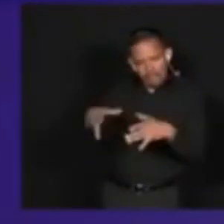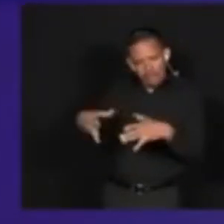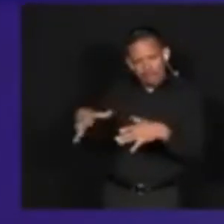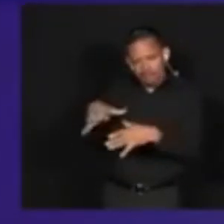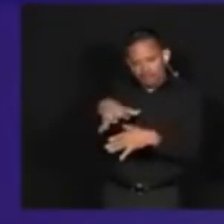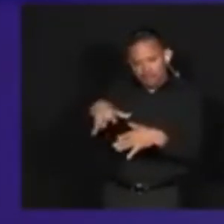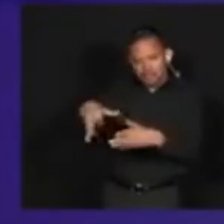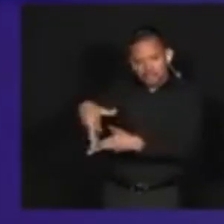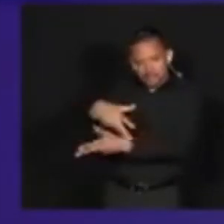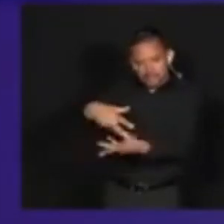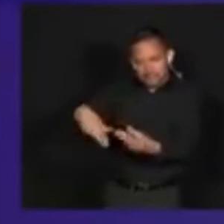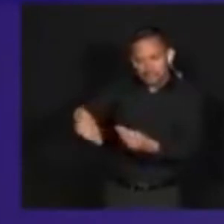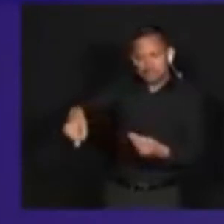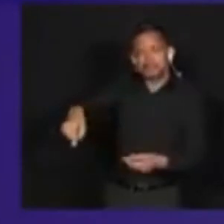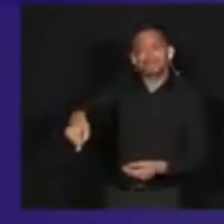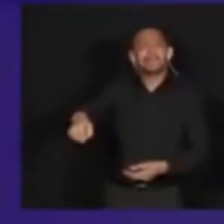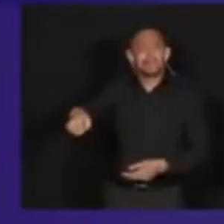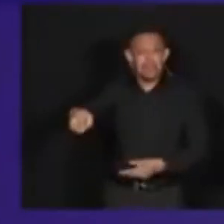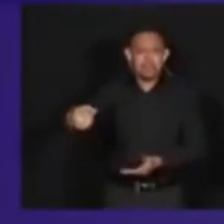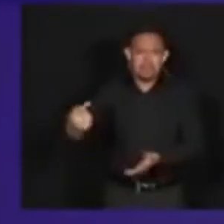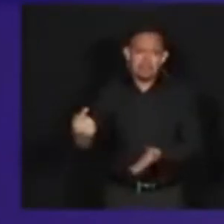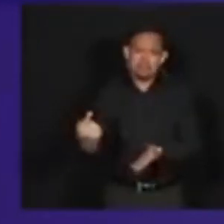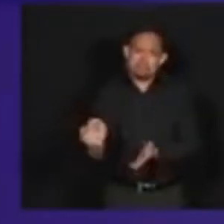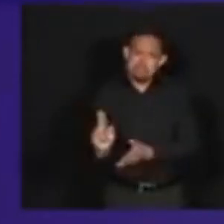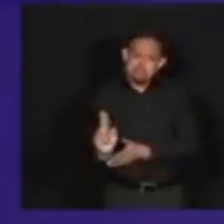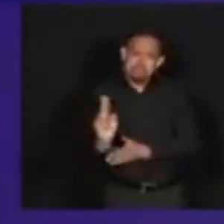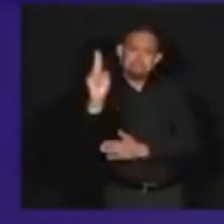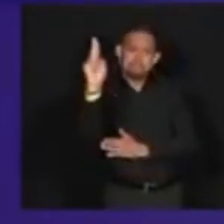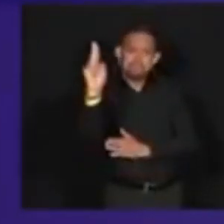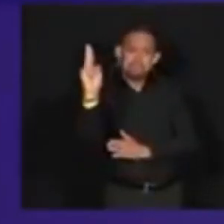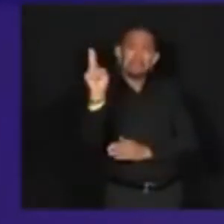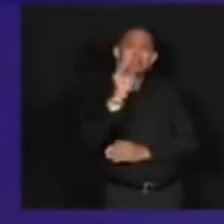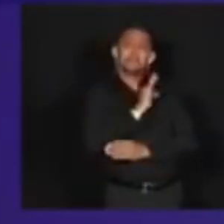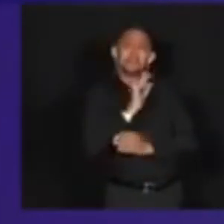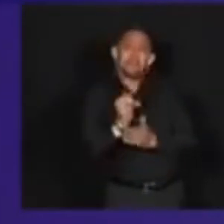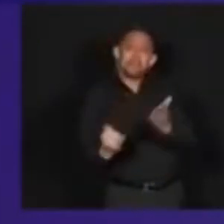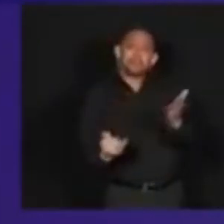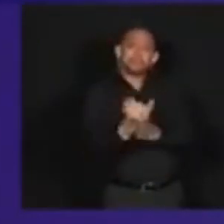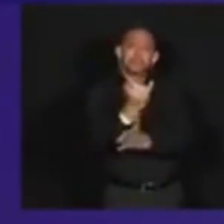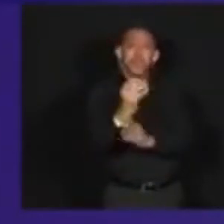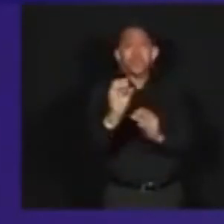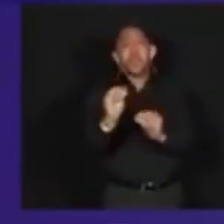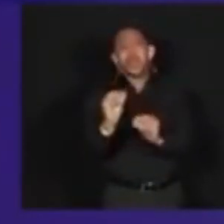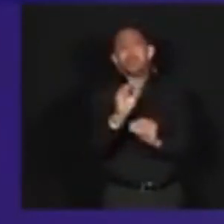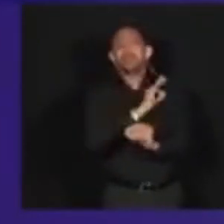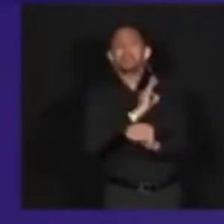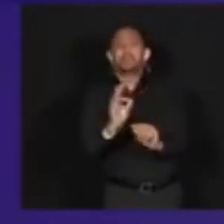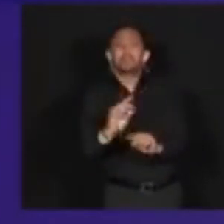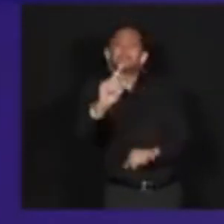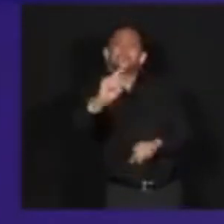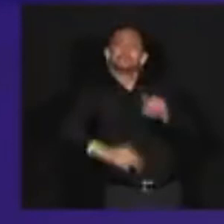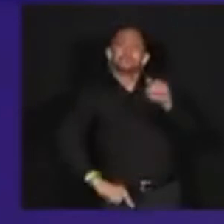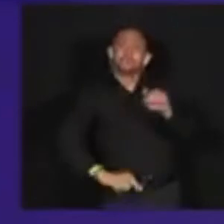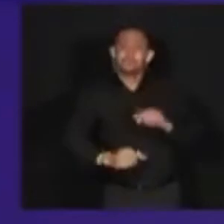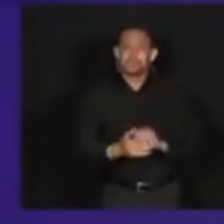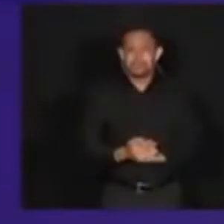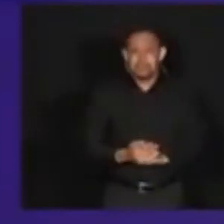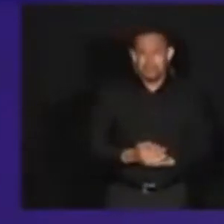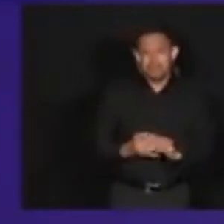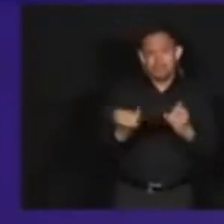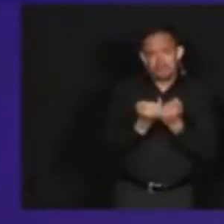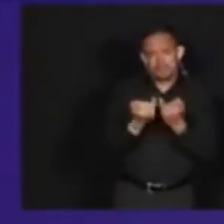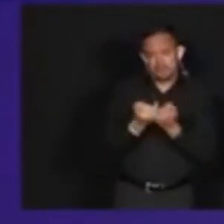las comunidades tienen voz, voto y veto. Comunidades en las cuales